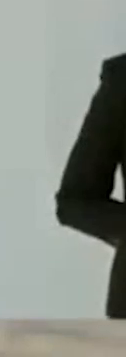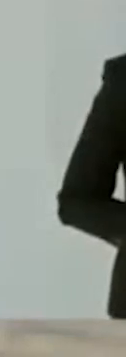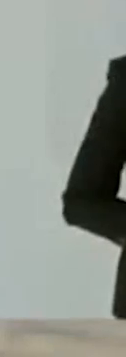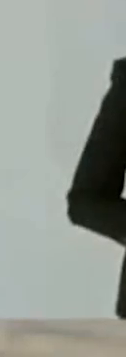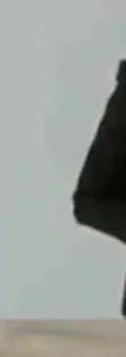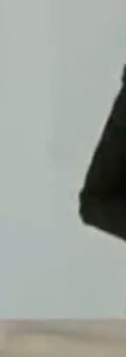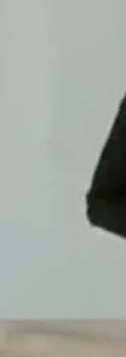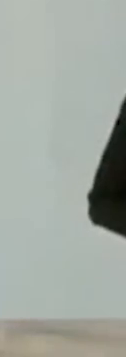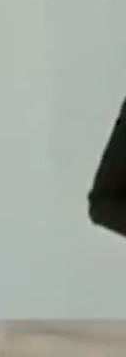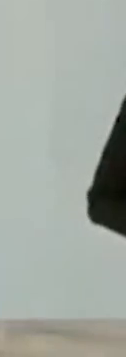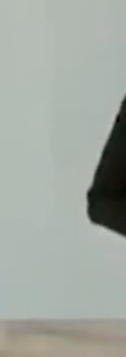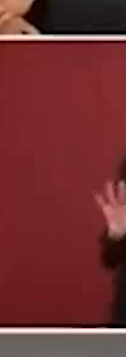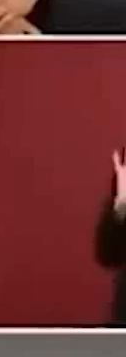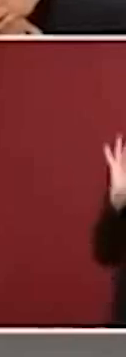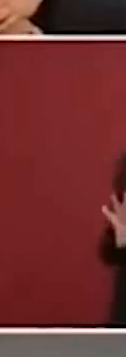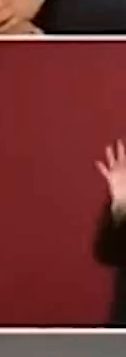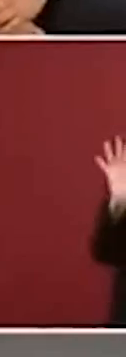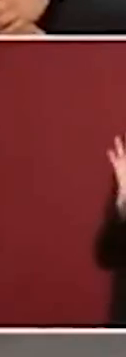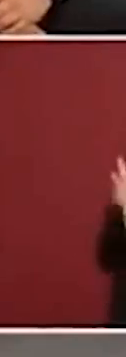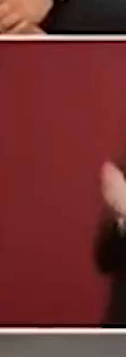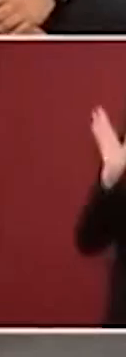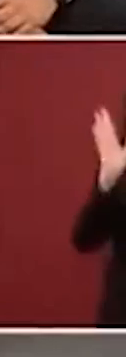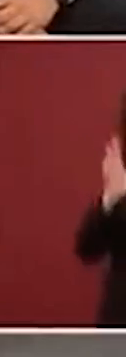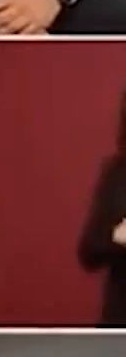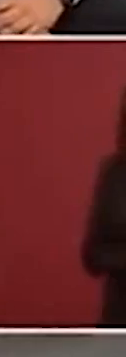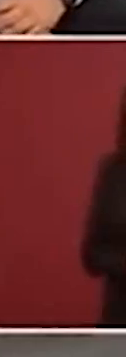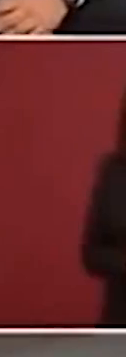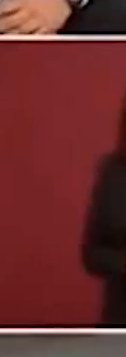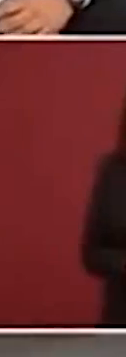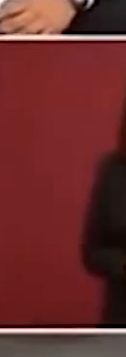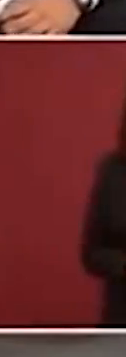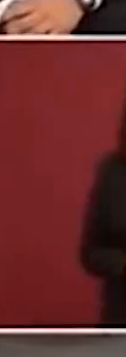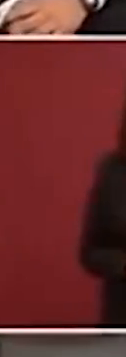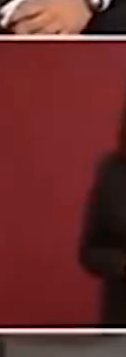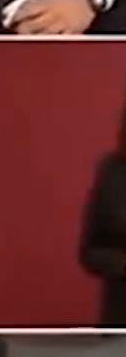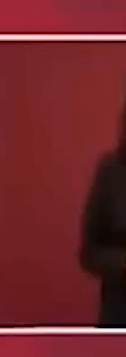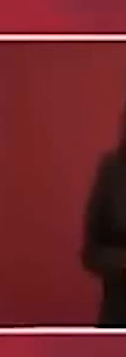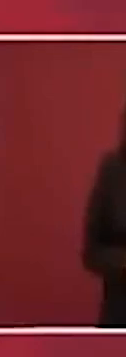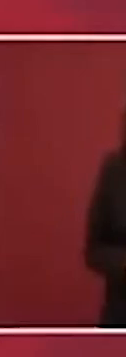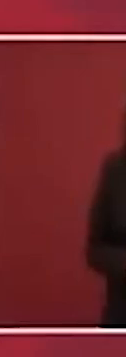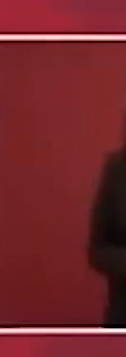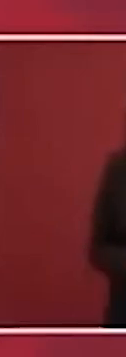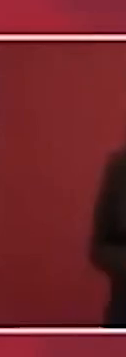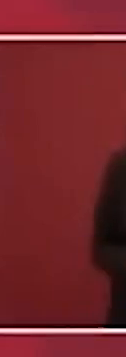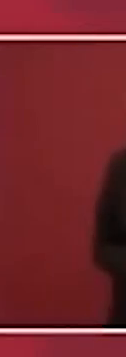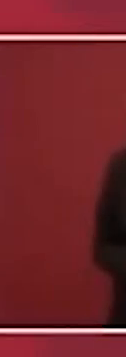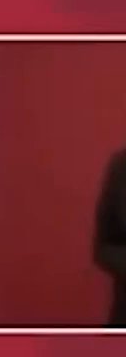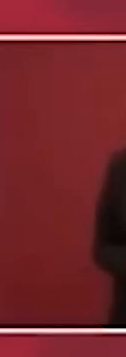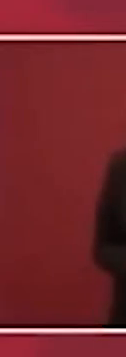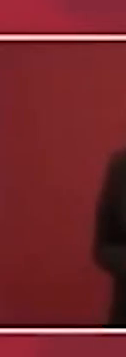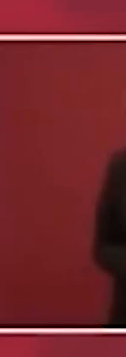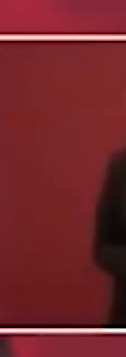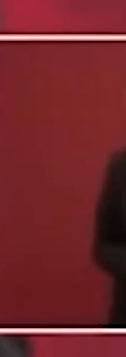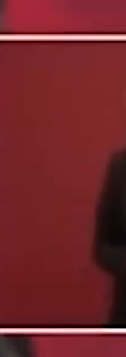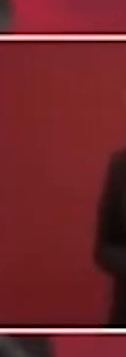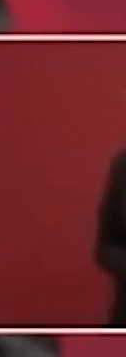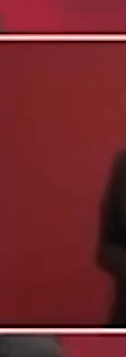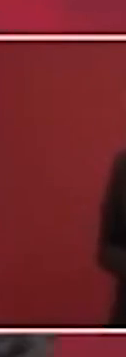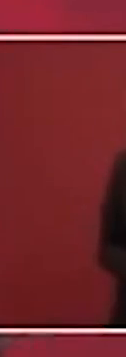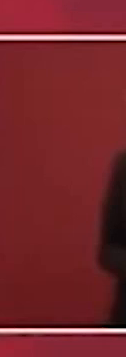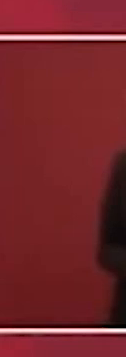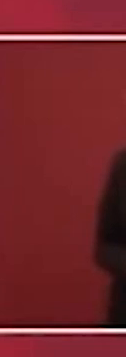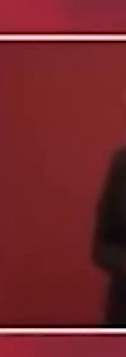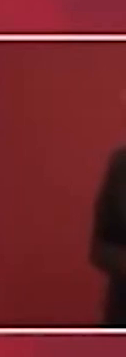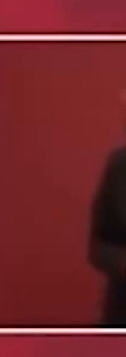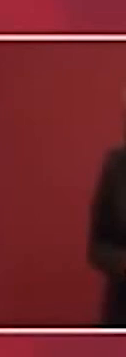subsecretario de salud jorge alcocer y hugo lópez gatell respectivamente así como el jefe del ejecutivo louis crescencio sandoval y el de marina